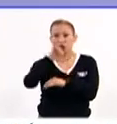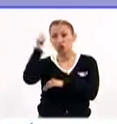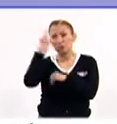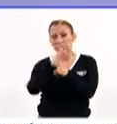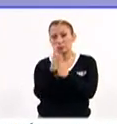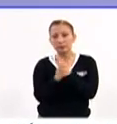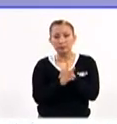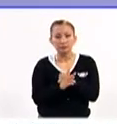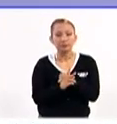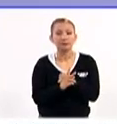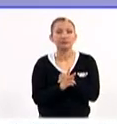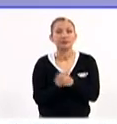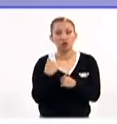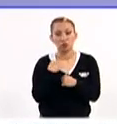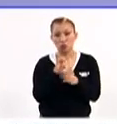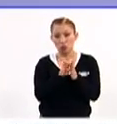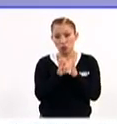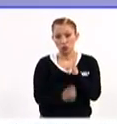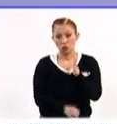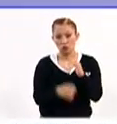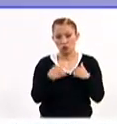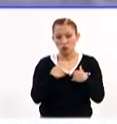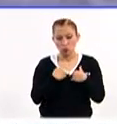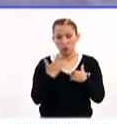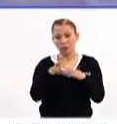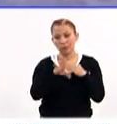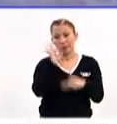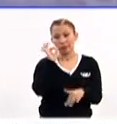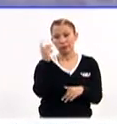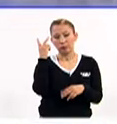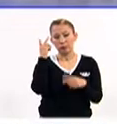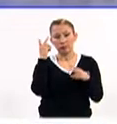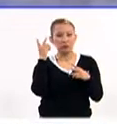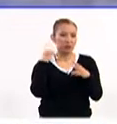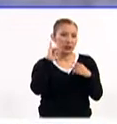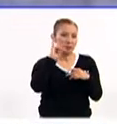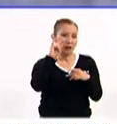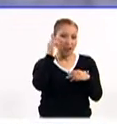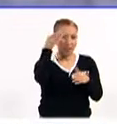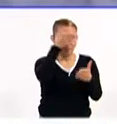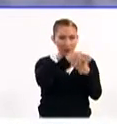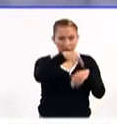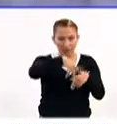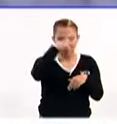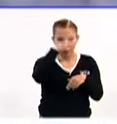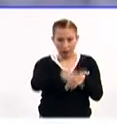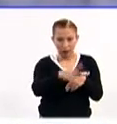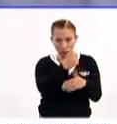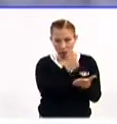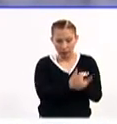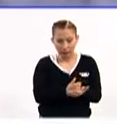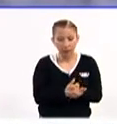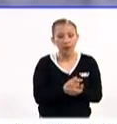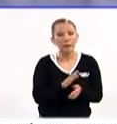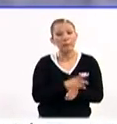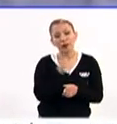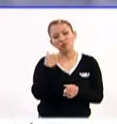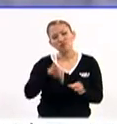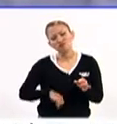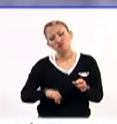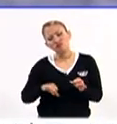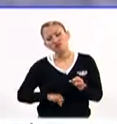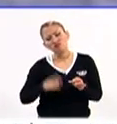exterior. Y en mi caso elegí venir al Instituto Politécnico Nacional, aquí en Ciudad de México, porque me